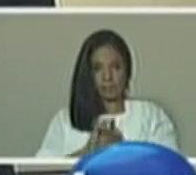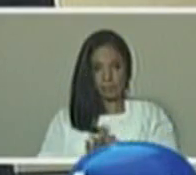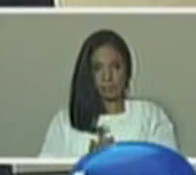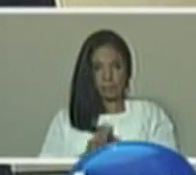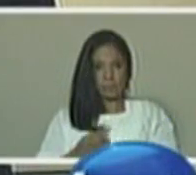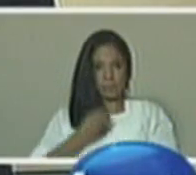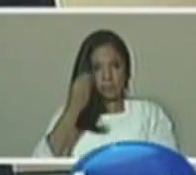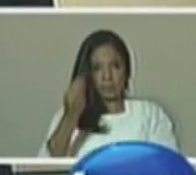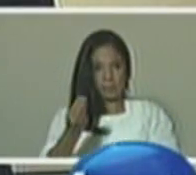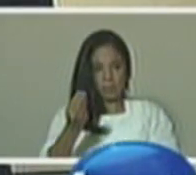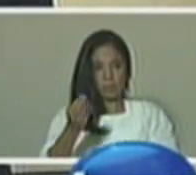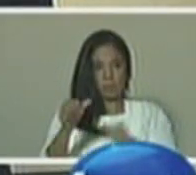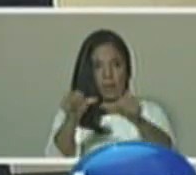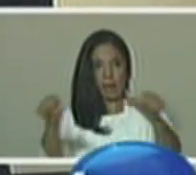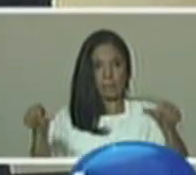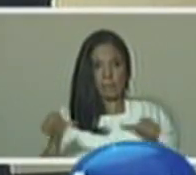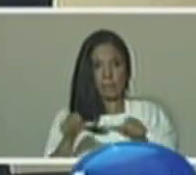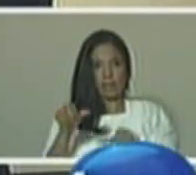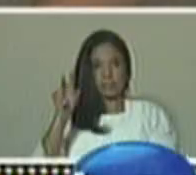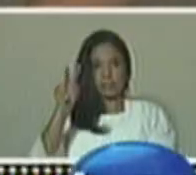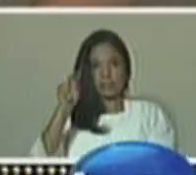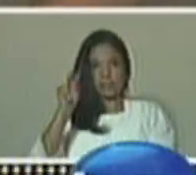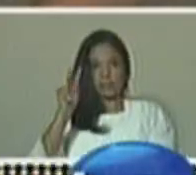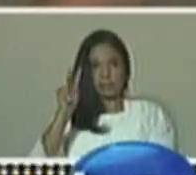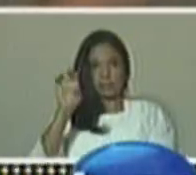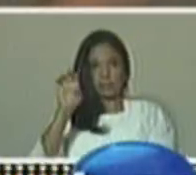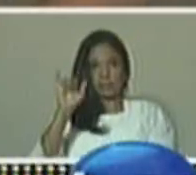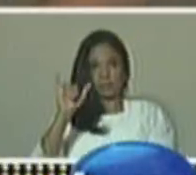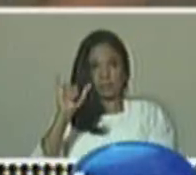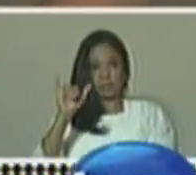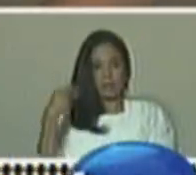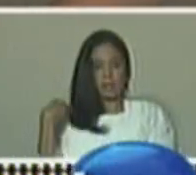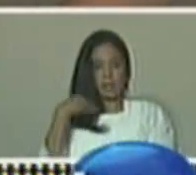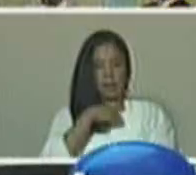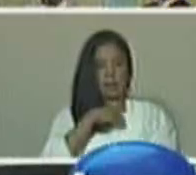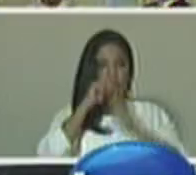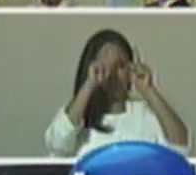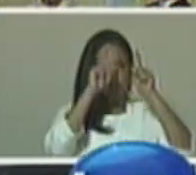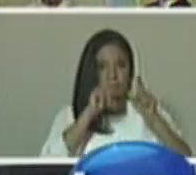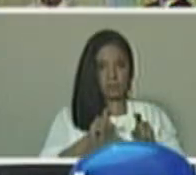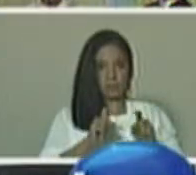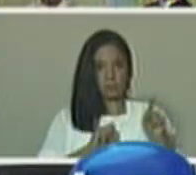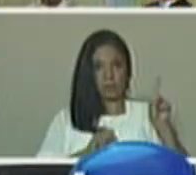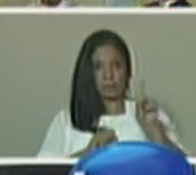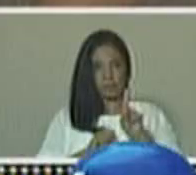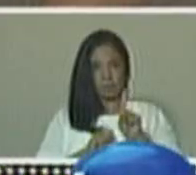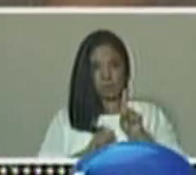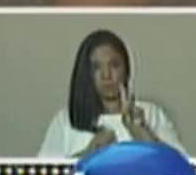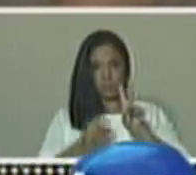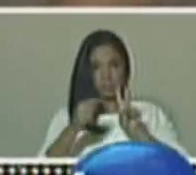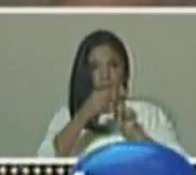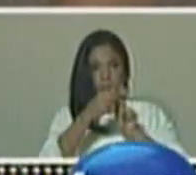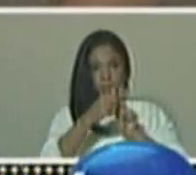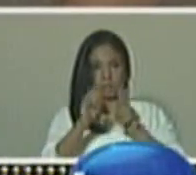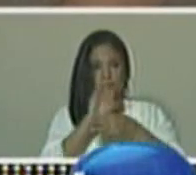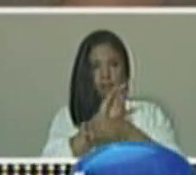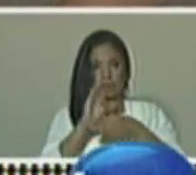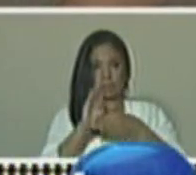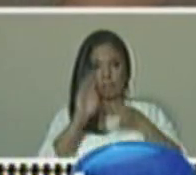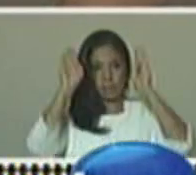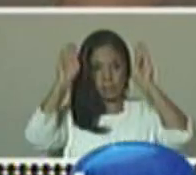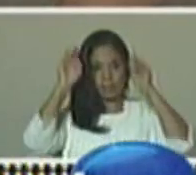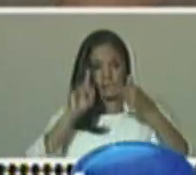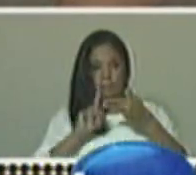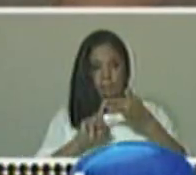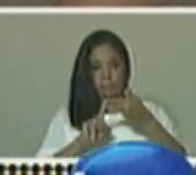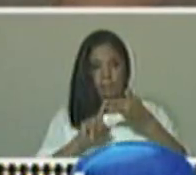Novi. En el escenario ya están Lucy Molinar, ministra de Educación, Estela Pichel de la Caja de Ahorros, Erasmo Pinilla del